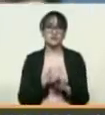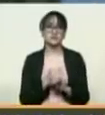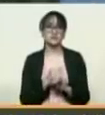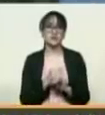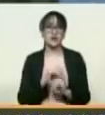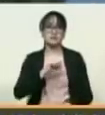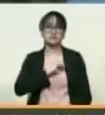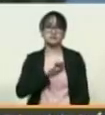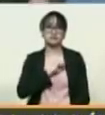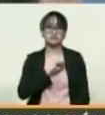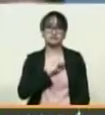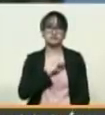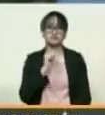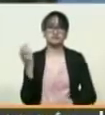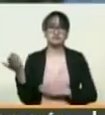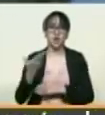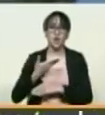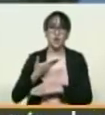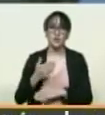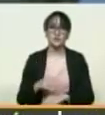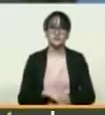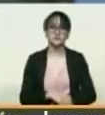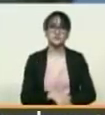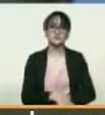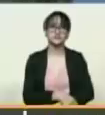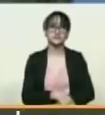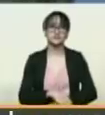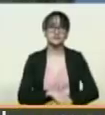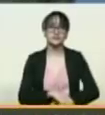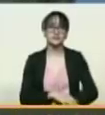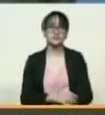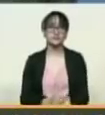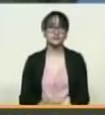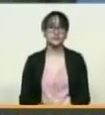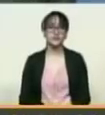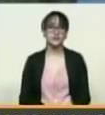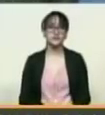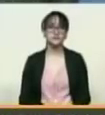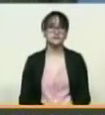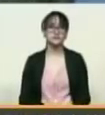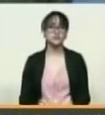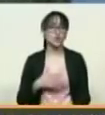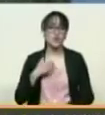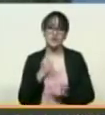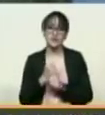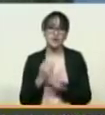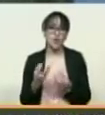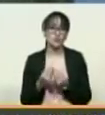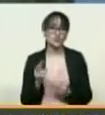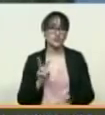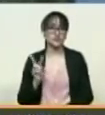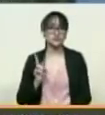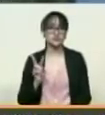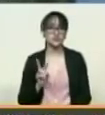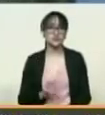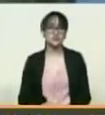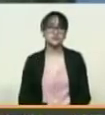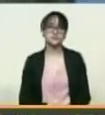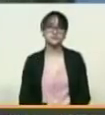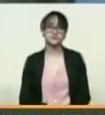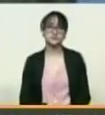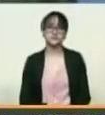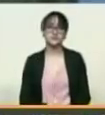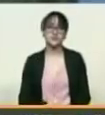temor a las sanciones estas, a estas medidas coercitivas, bueno, no quiere trabajar con Venezuela.